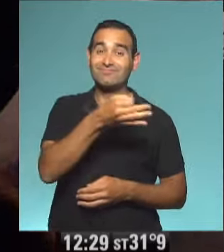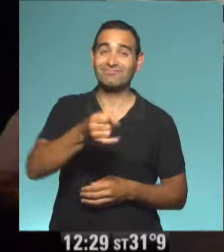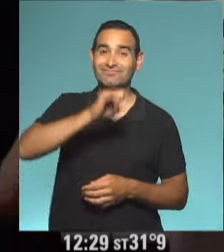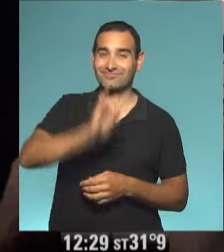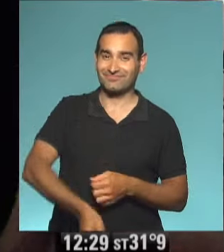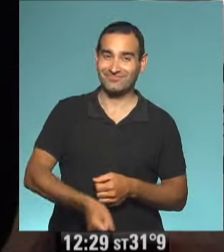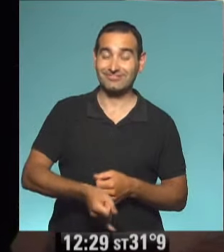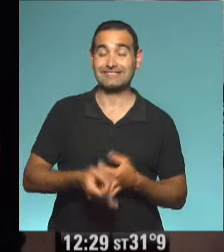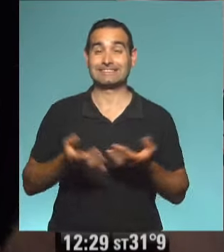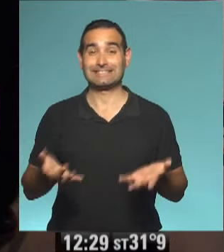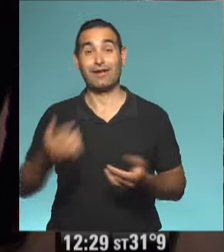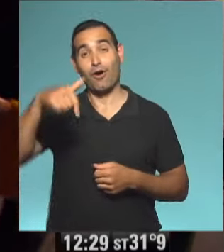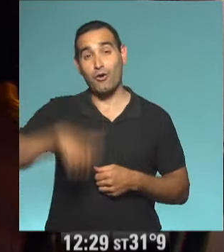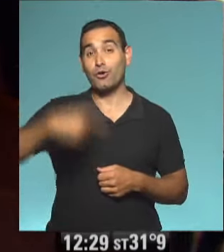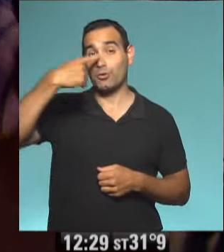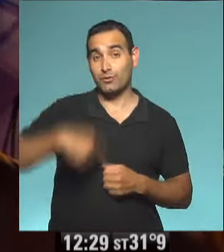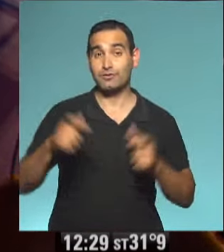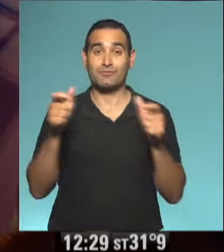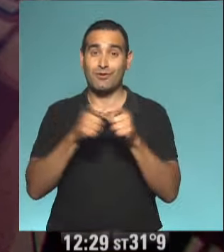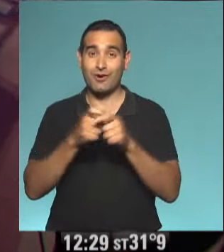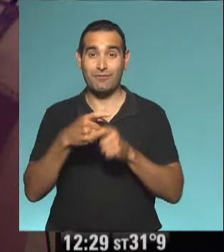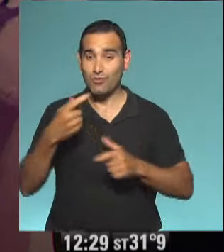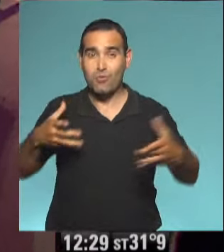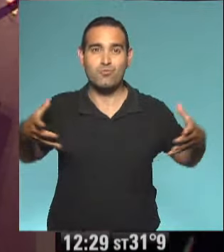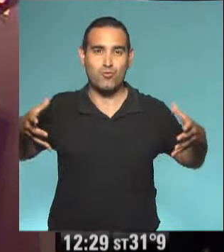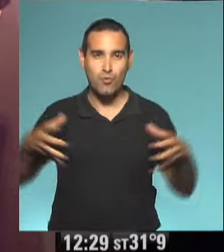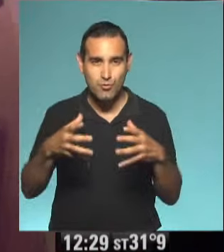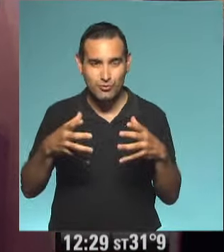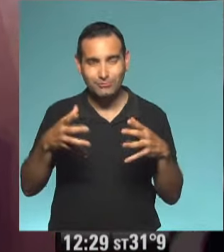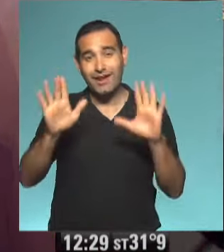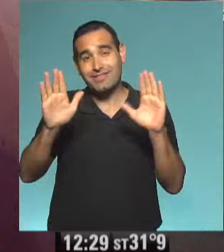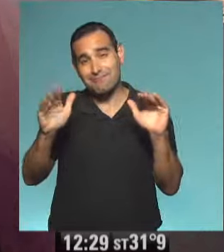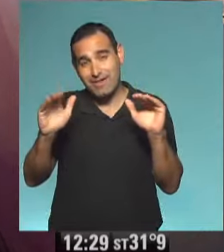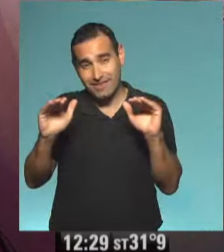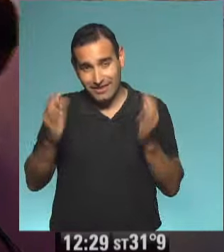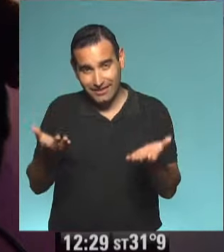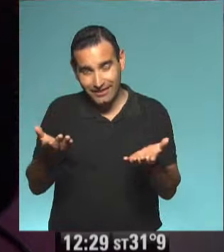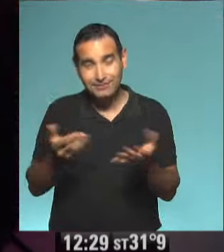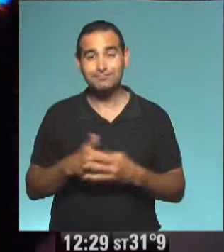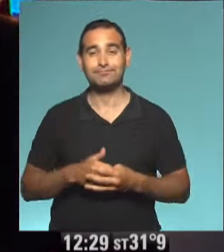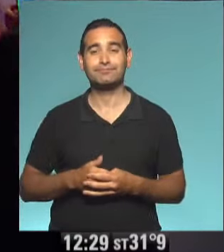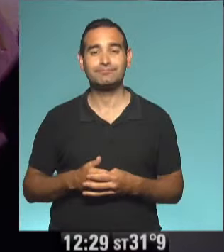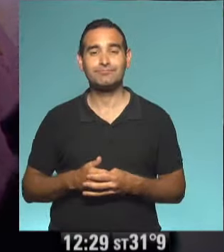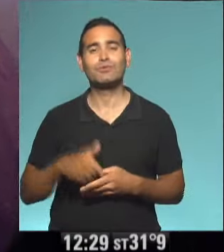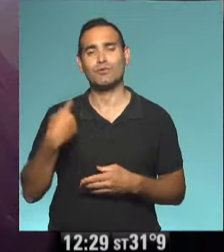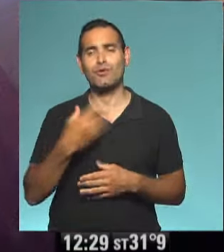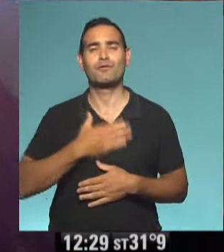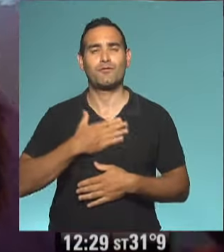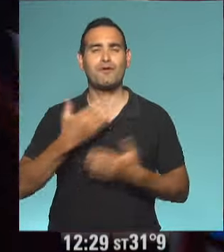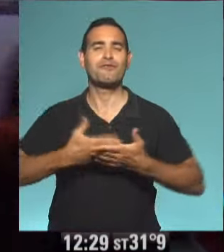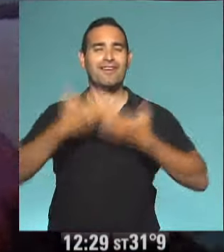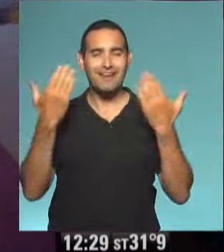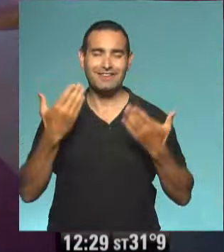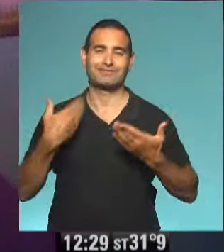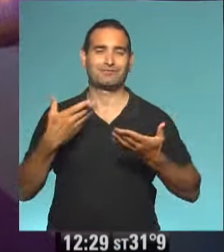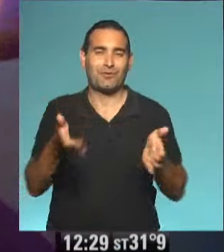exactamente. Porque bueno, hoy es nuestro último programa, estamos todos juntos y juntas para despedirnos y despedirlas. Sí. Y estamos muy felices, Nico, de haber